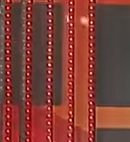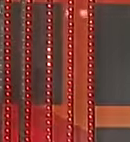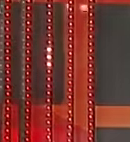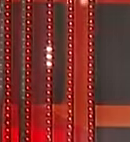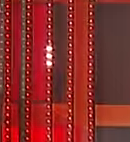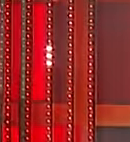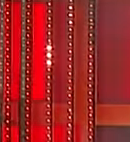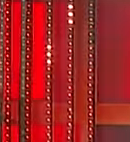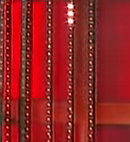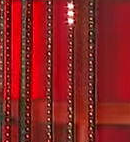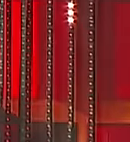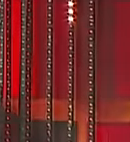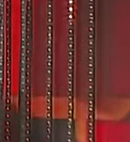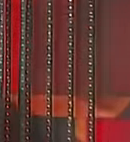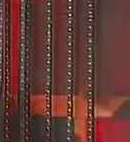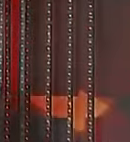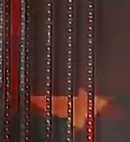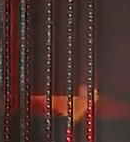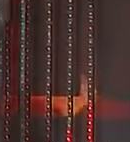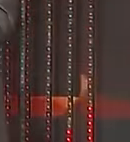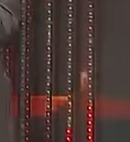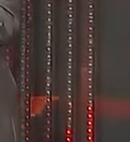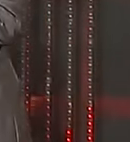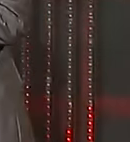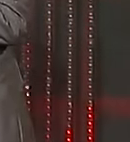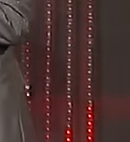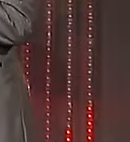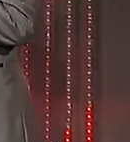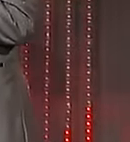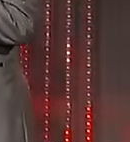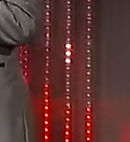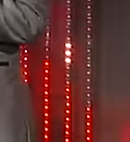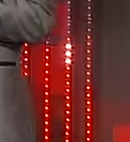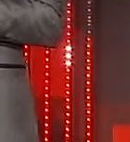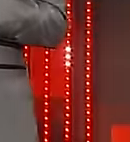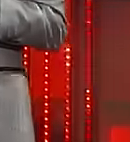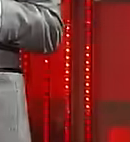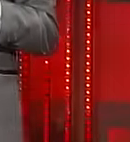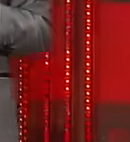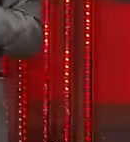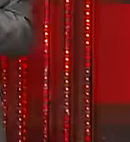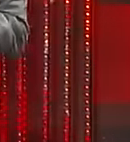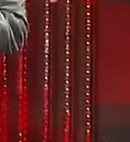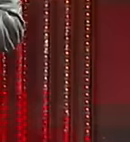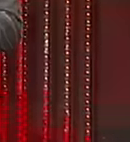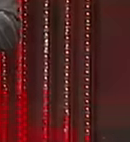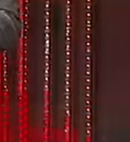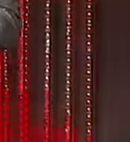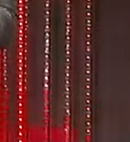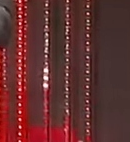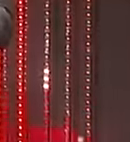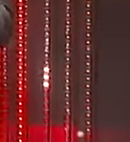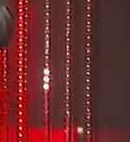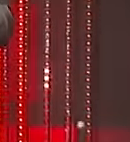también, la competencia folclórica. Pero además seguiremos cantando con Peter Cetera. Vamos y volvemos.